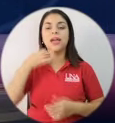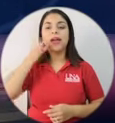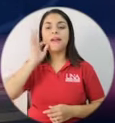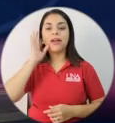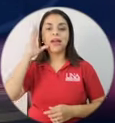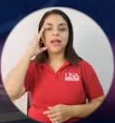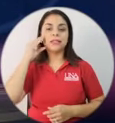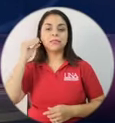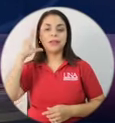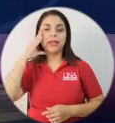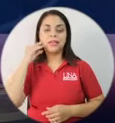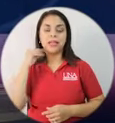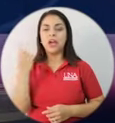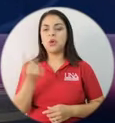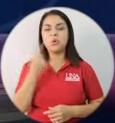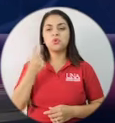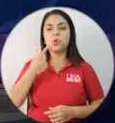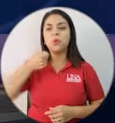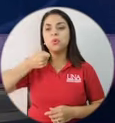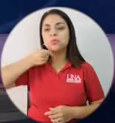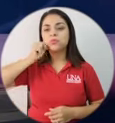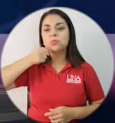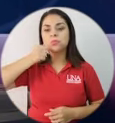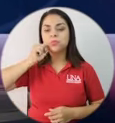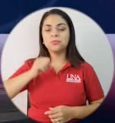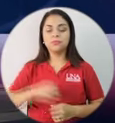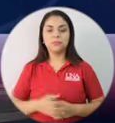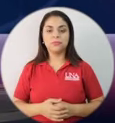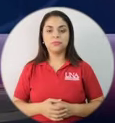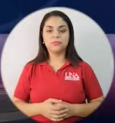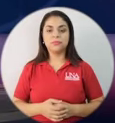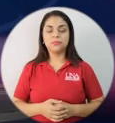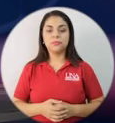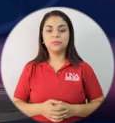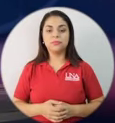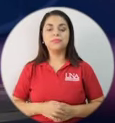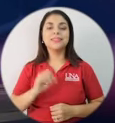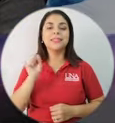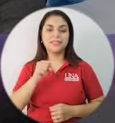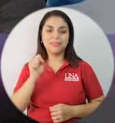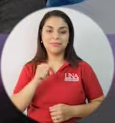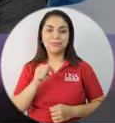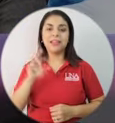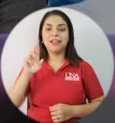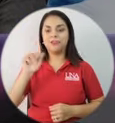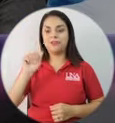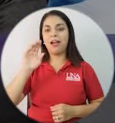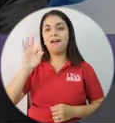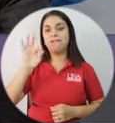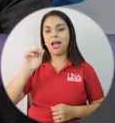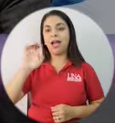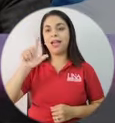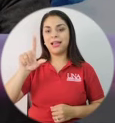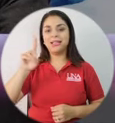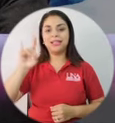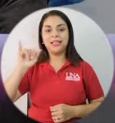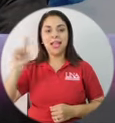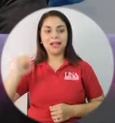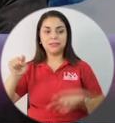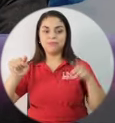una experiencia, no es solo tomarse una tacita. Sí, don Rafael Díaz, que tiene